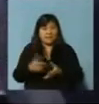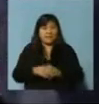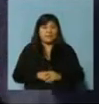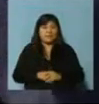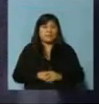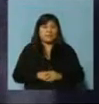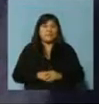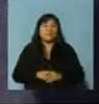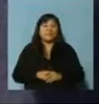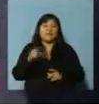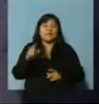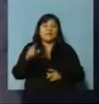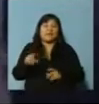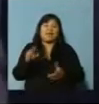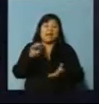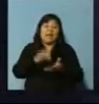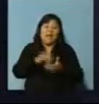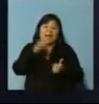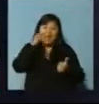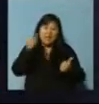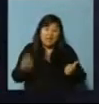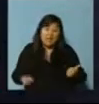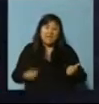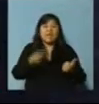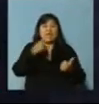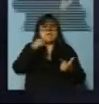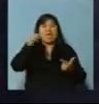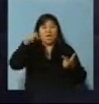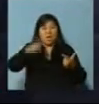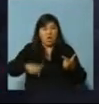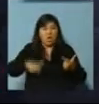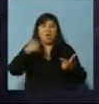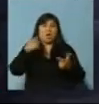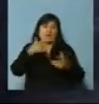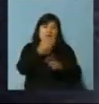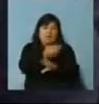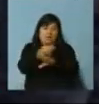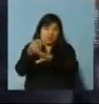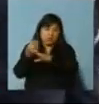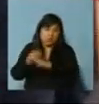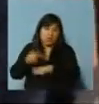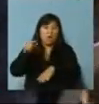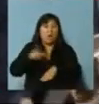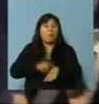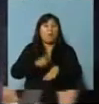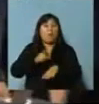la fecha, el día, las autoridades de este momento histórico,